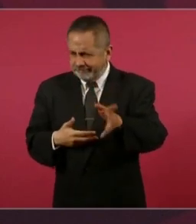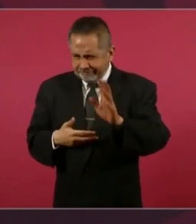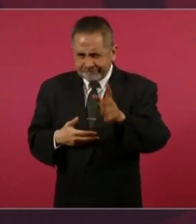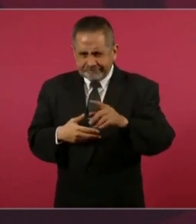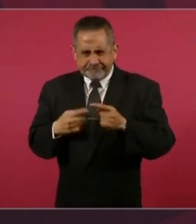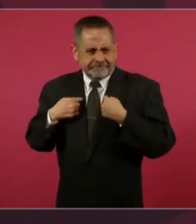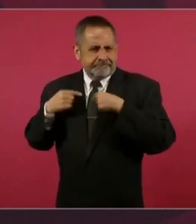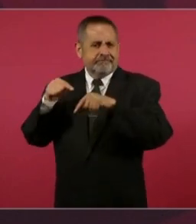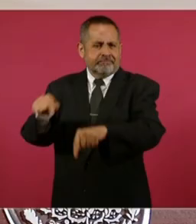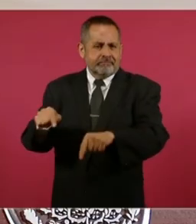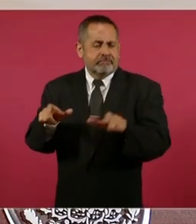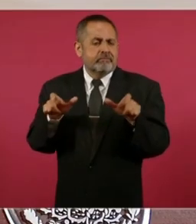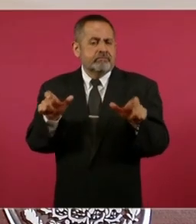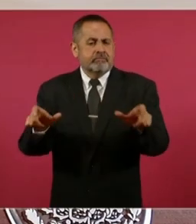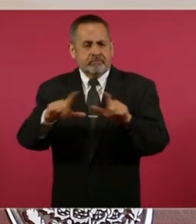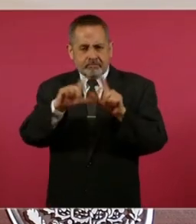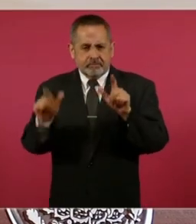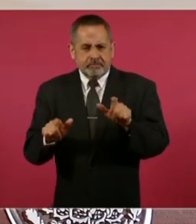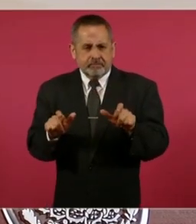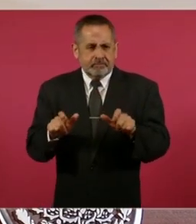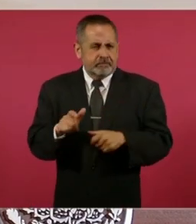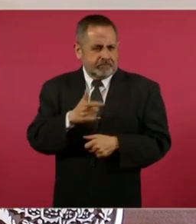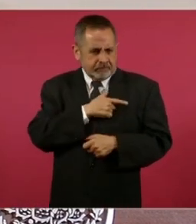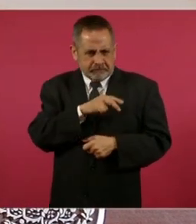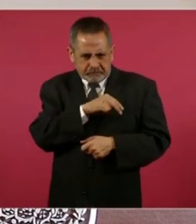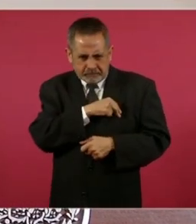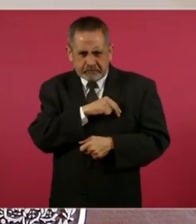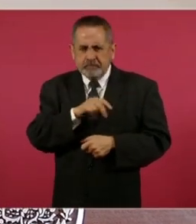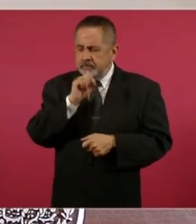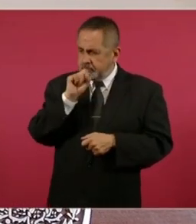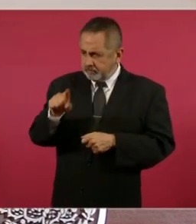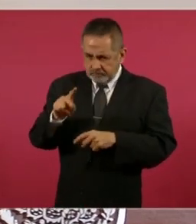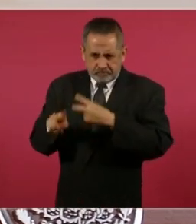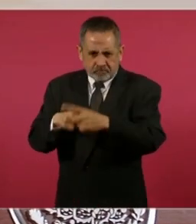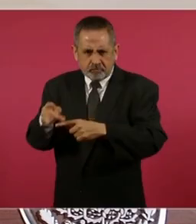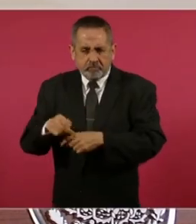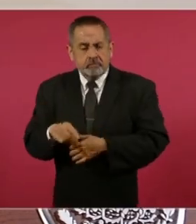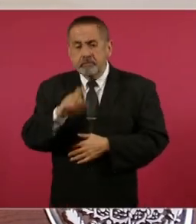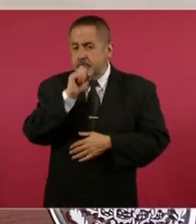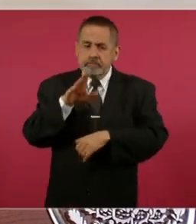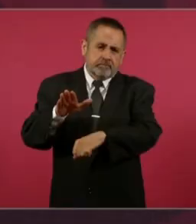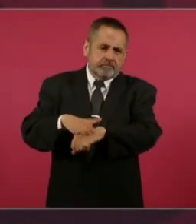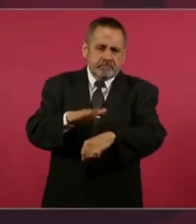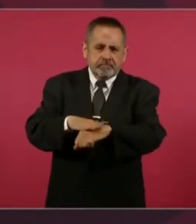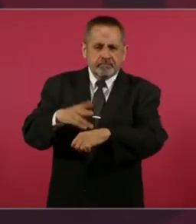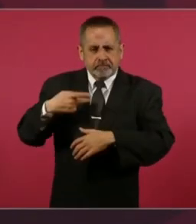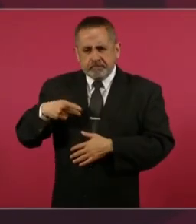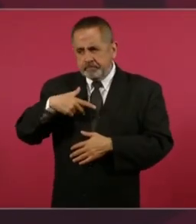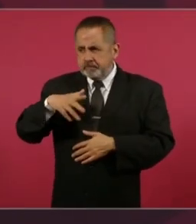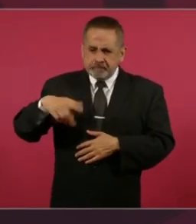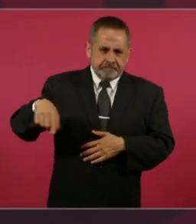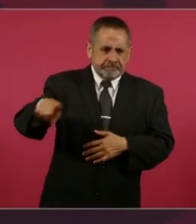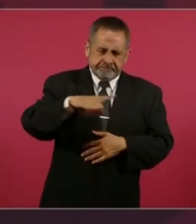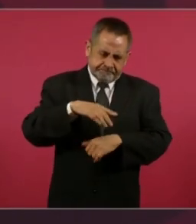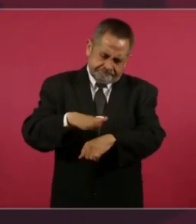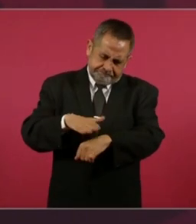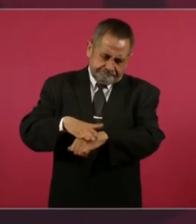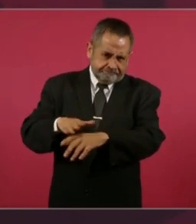la guardia nacional y También aprovecho para hacerle l amado a la gente de